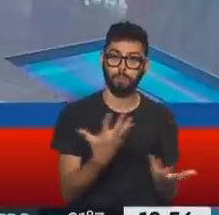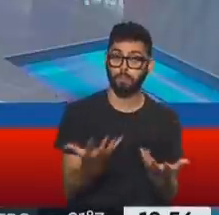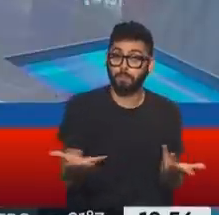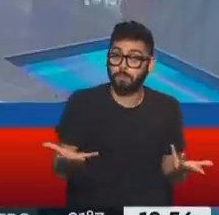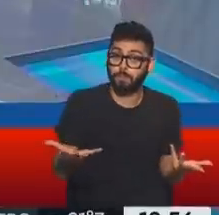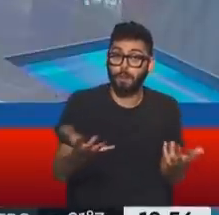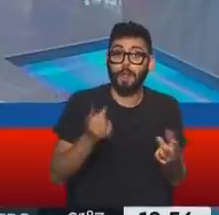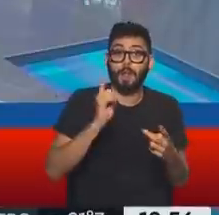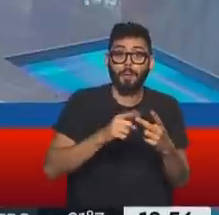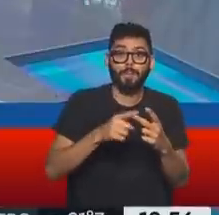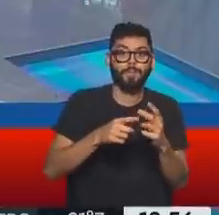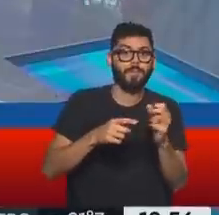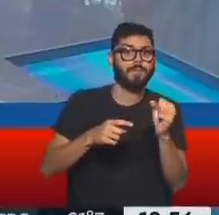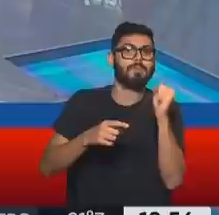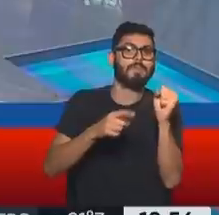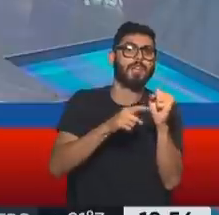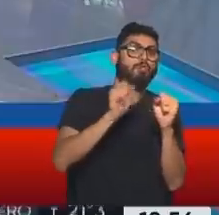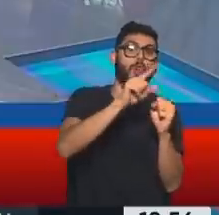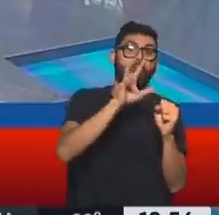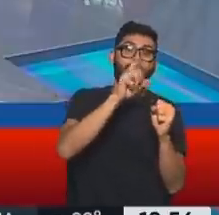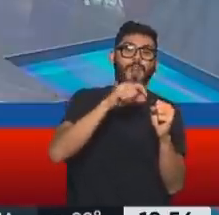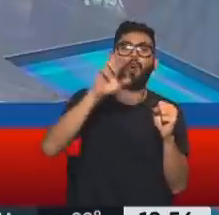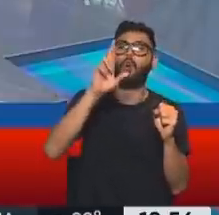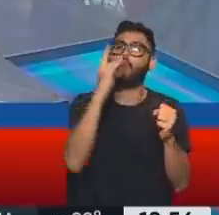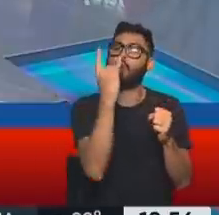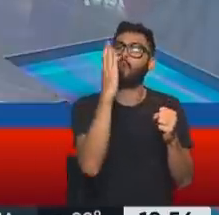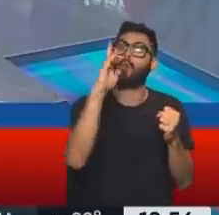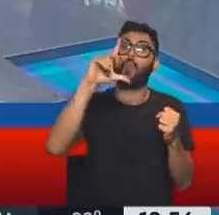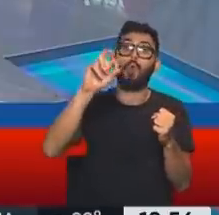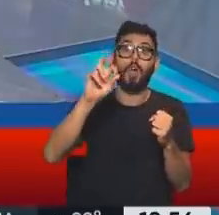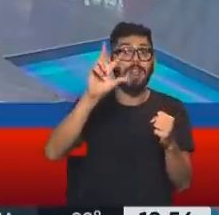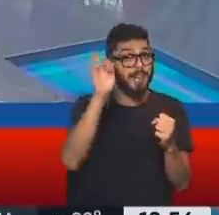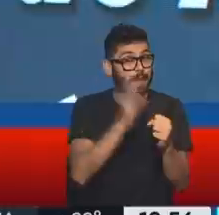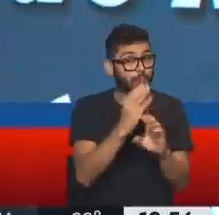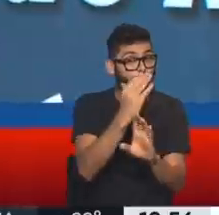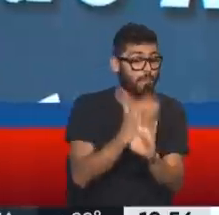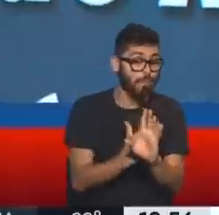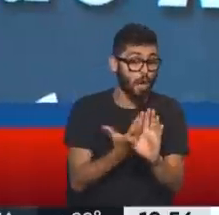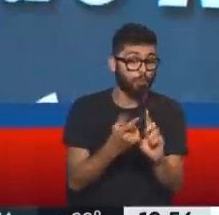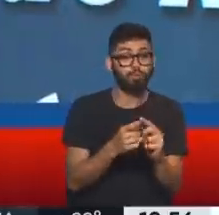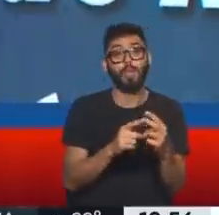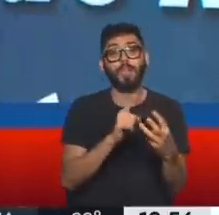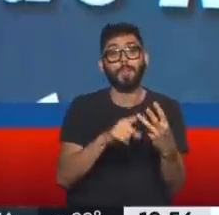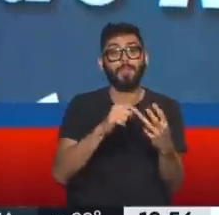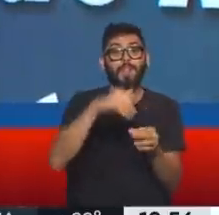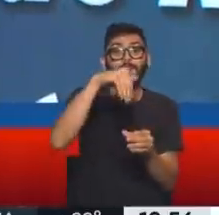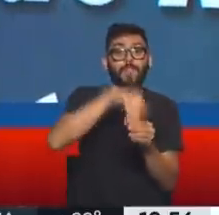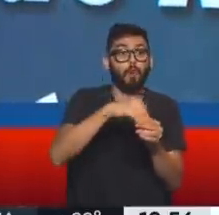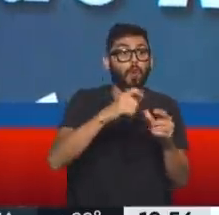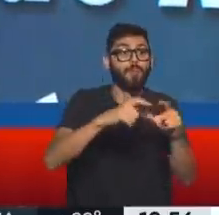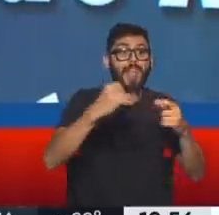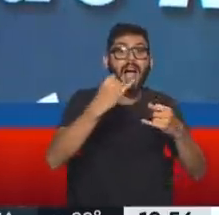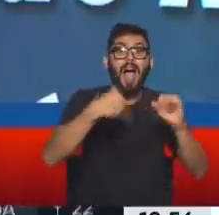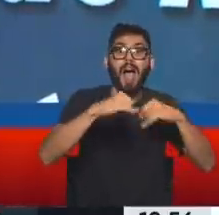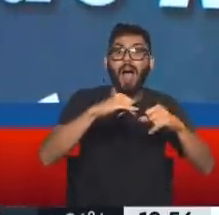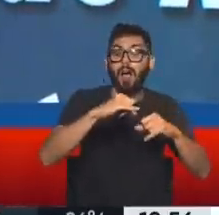30 por ciento del rublos y de la moneda rusa y por otro lado las acciones que lleva adelante el banco central de rusia para poder mitigar el